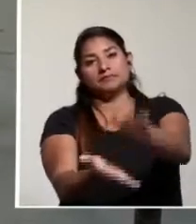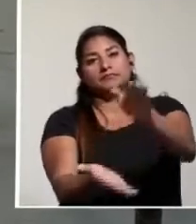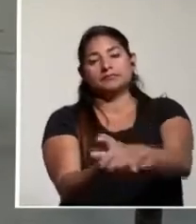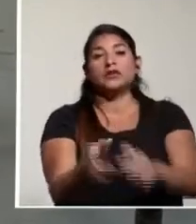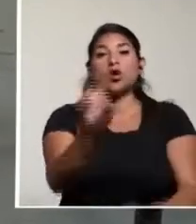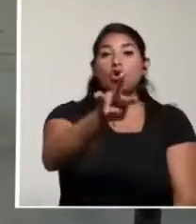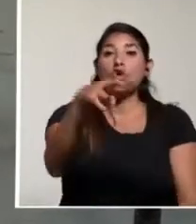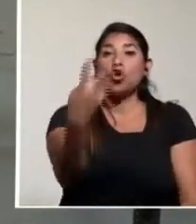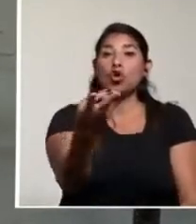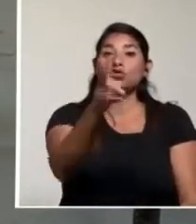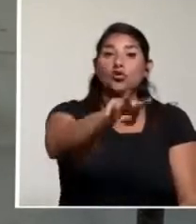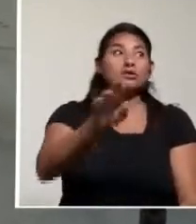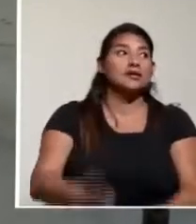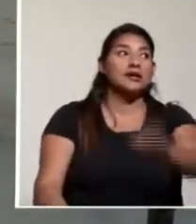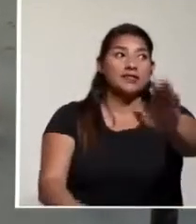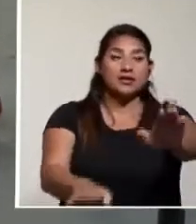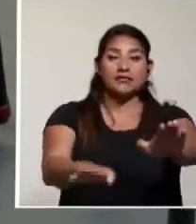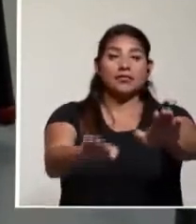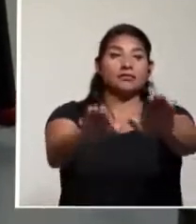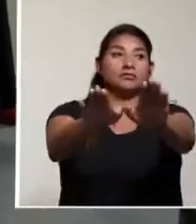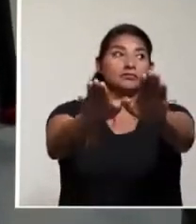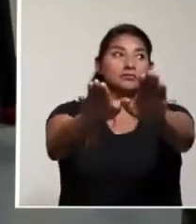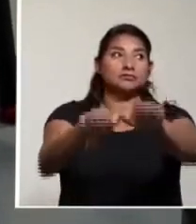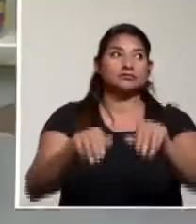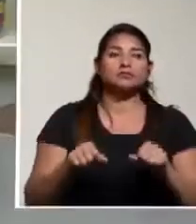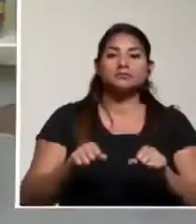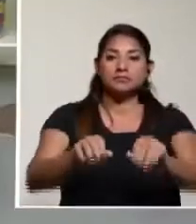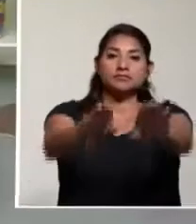Combino los dos lados arriba.